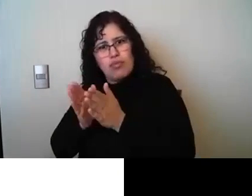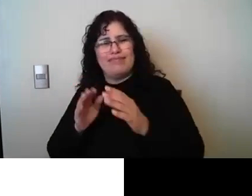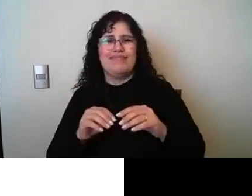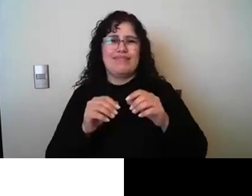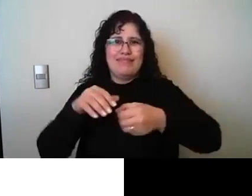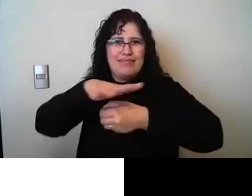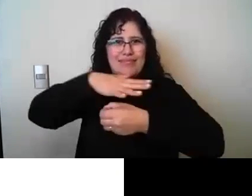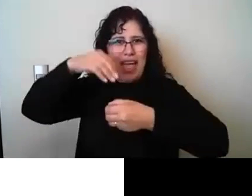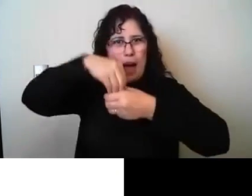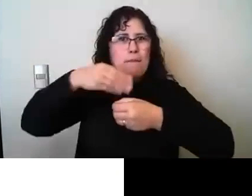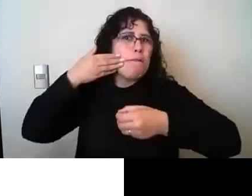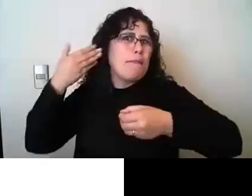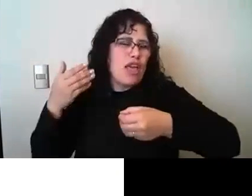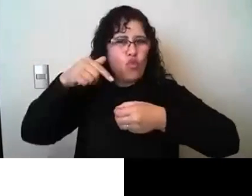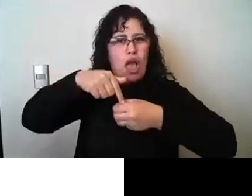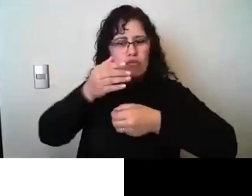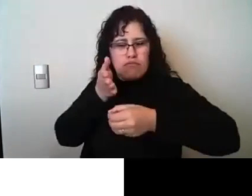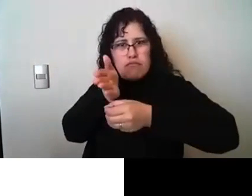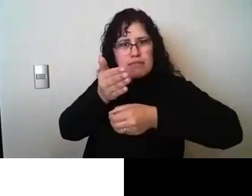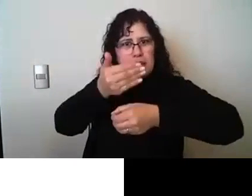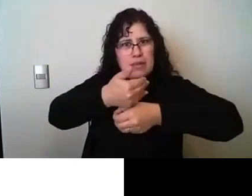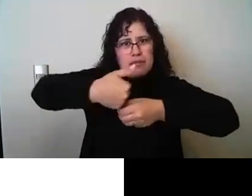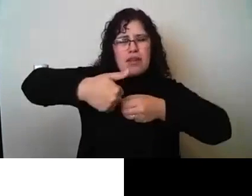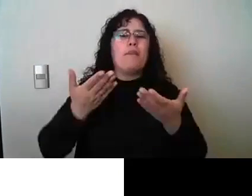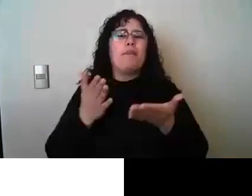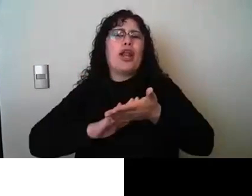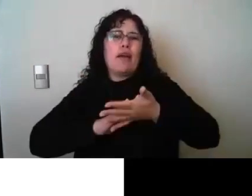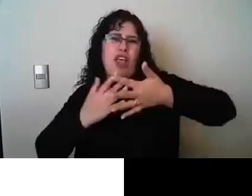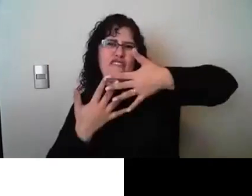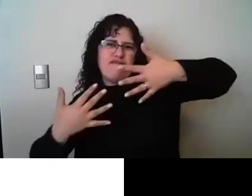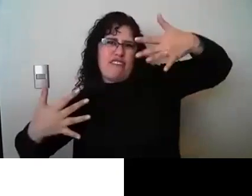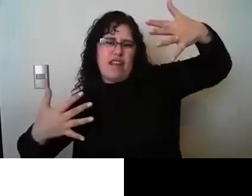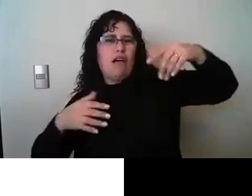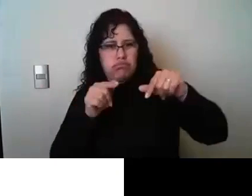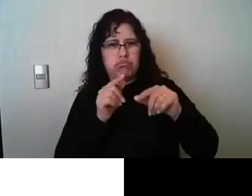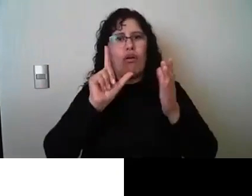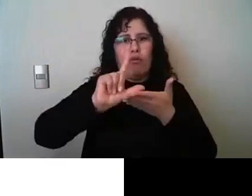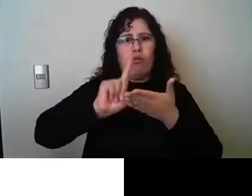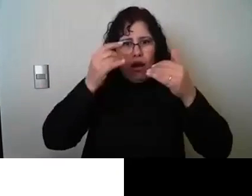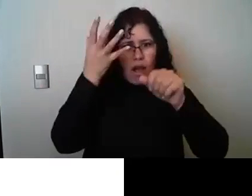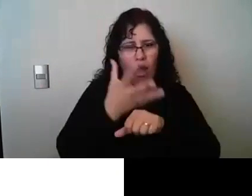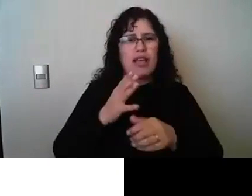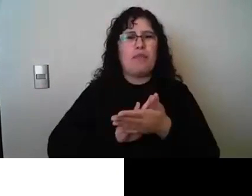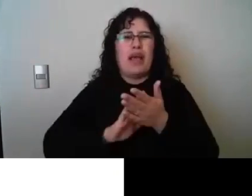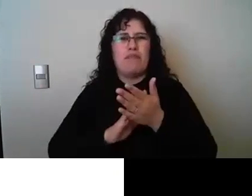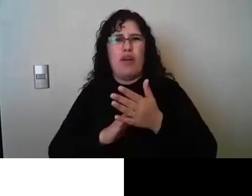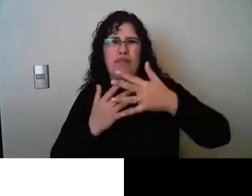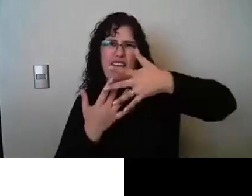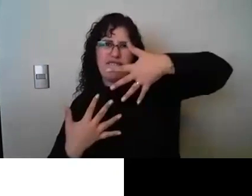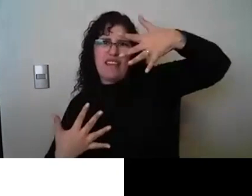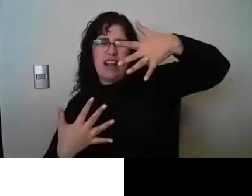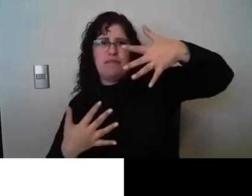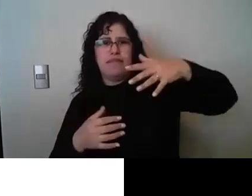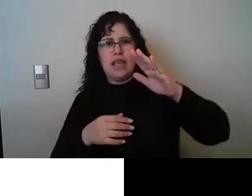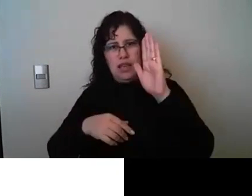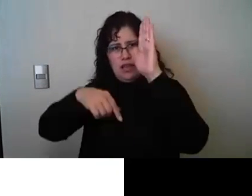de la ubicación de las fibras, que por ejemplo en el sistema anterolateral, las fibras más superficiales vienen desde el segmento sacro y la más profunda